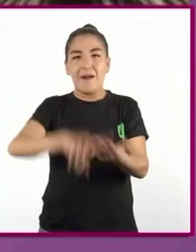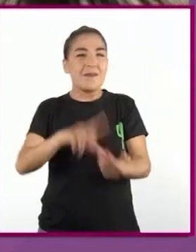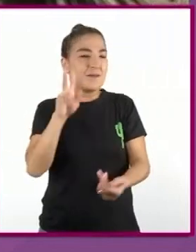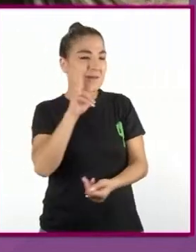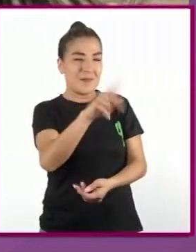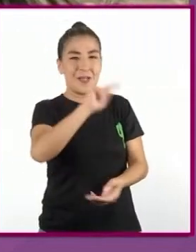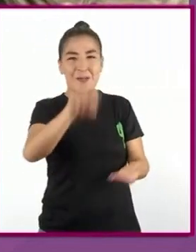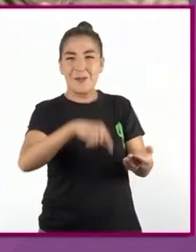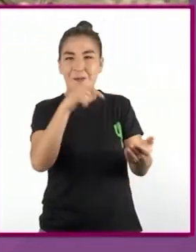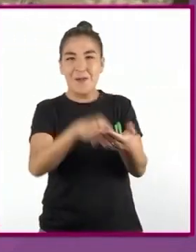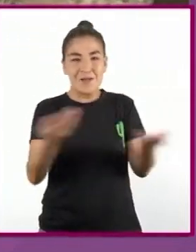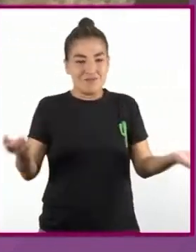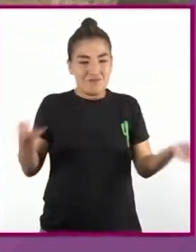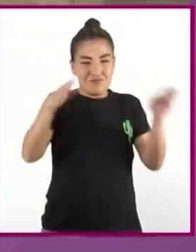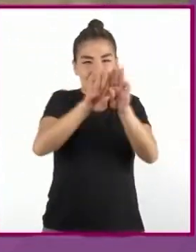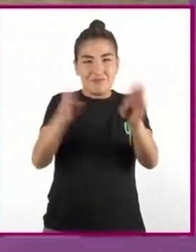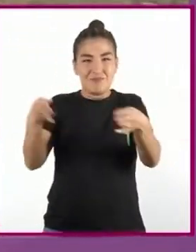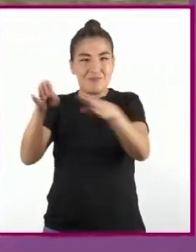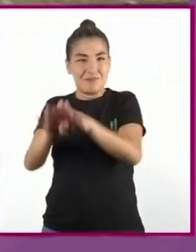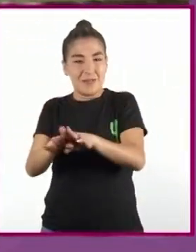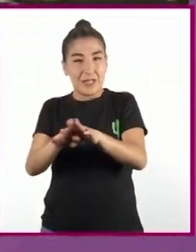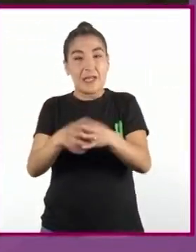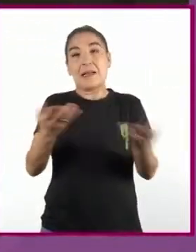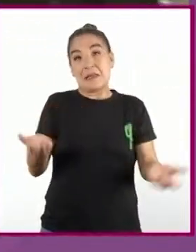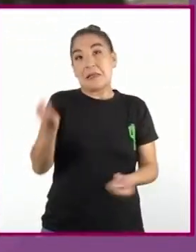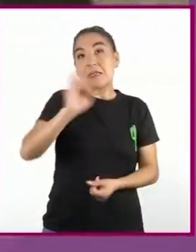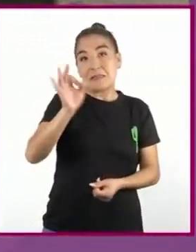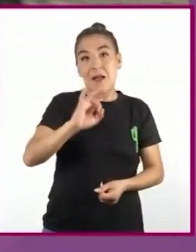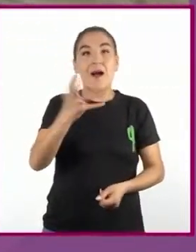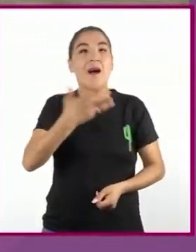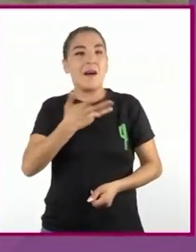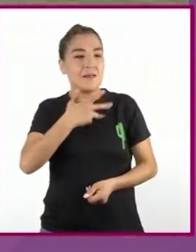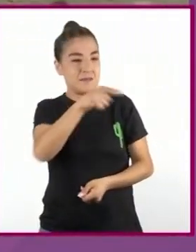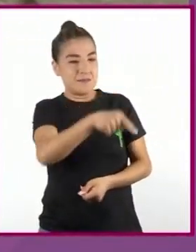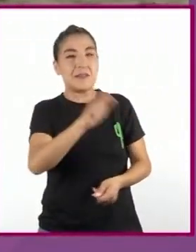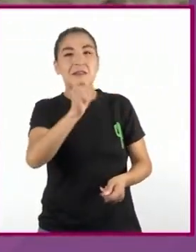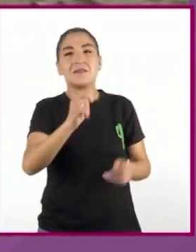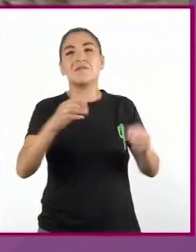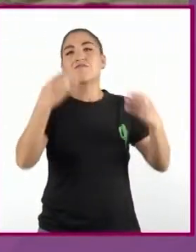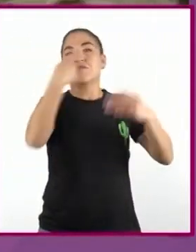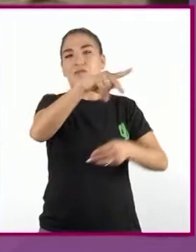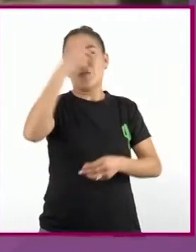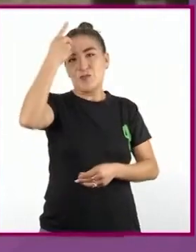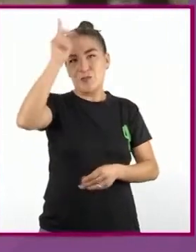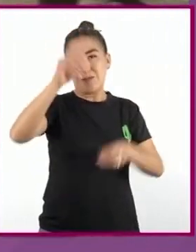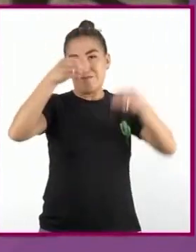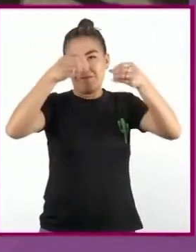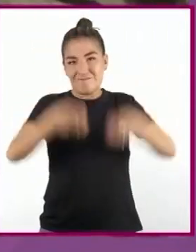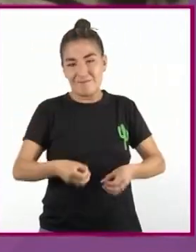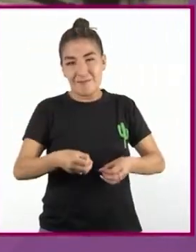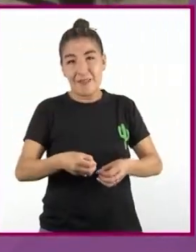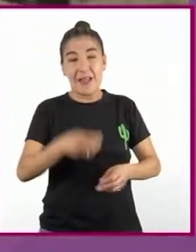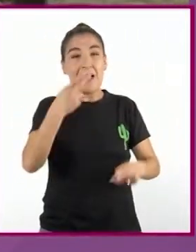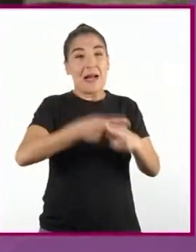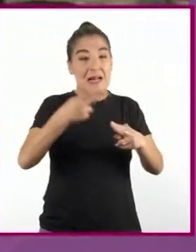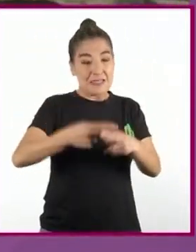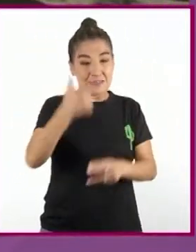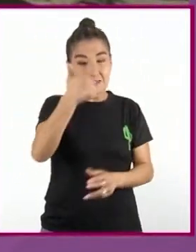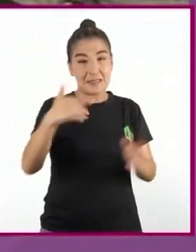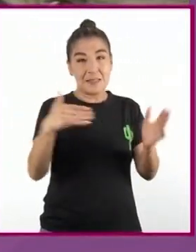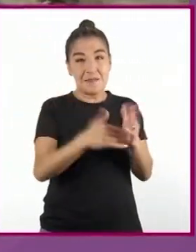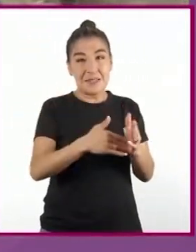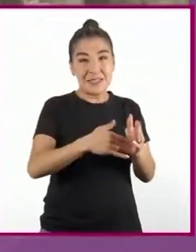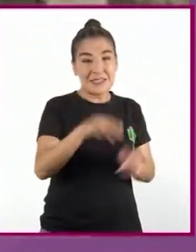aprecian en lugares cerrados, por lo que se supone la existencia de la propiedad privada. Hasta 7.500